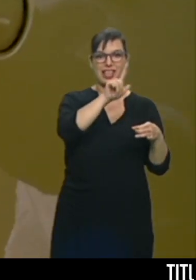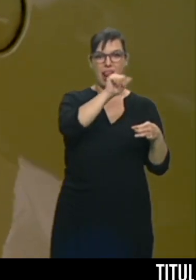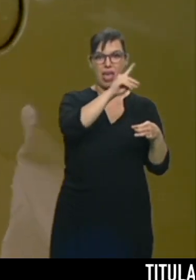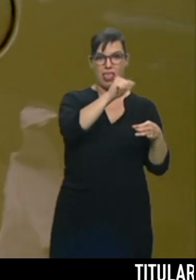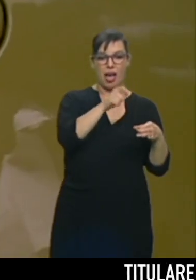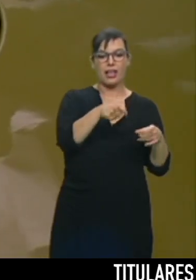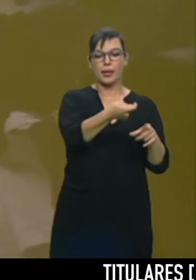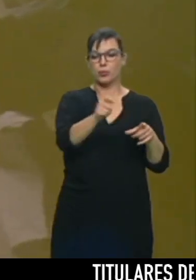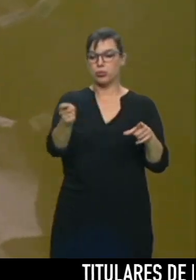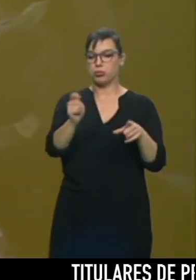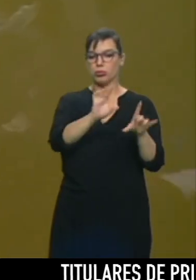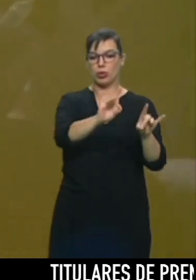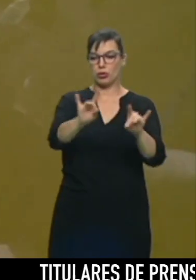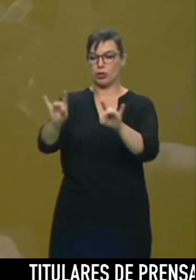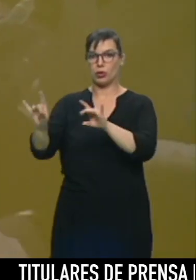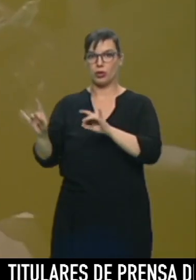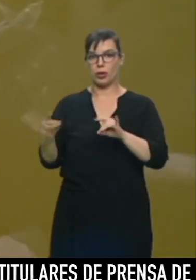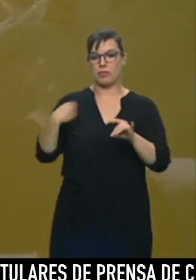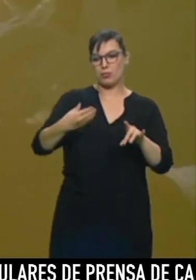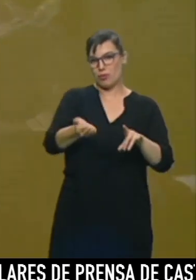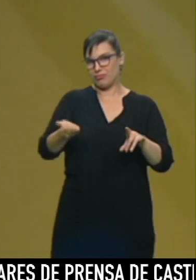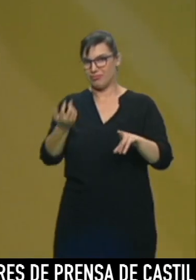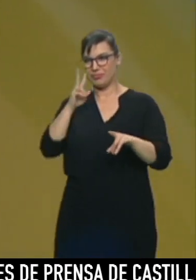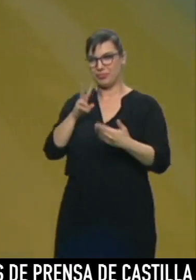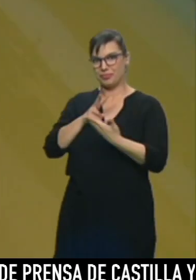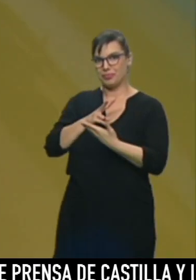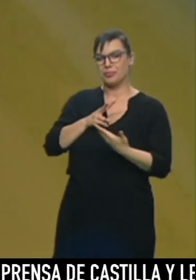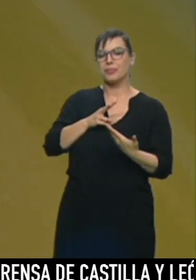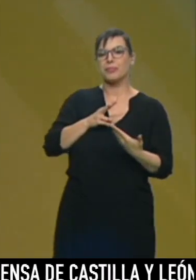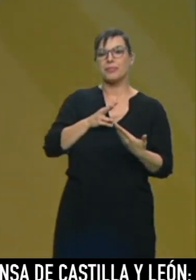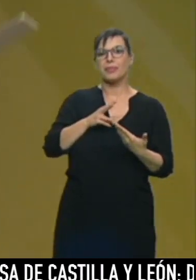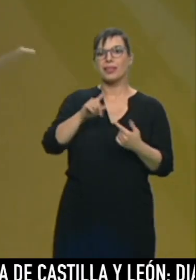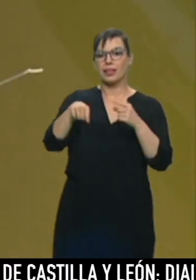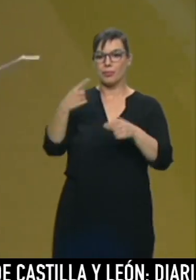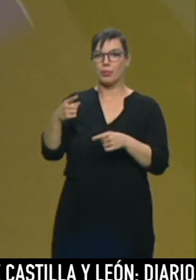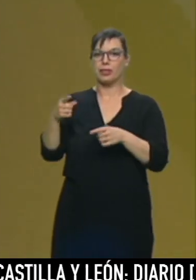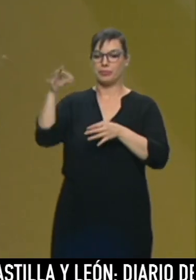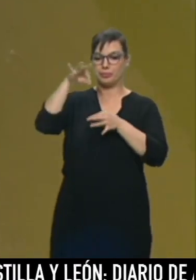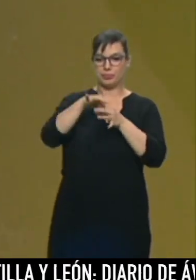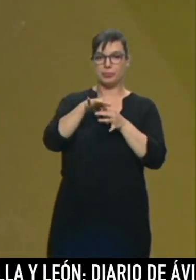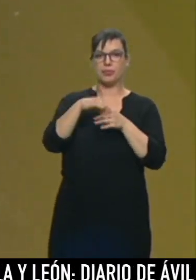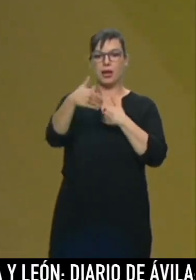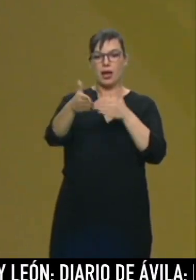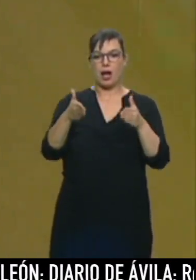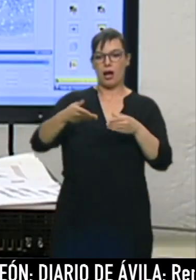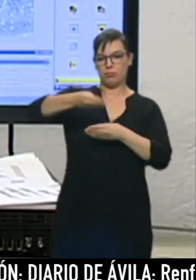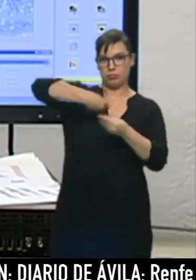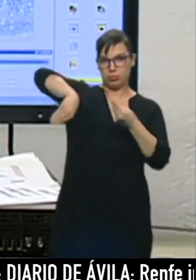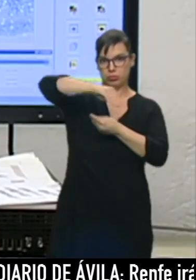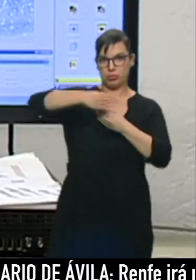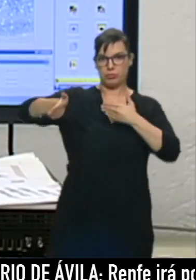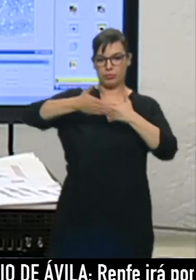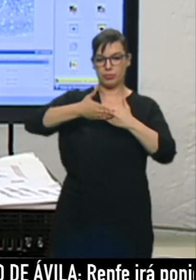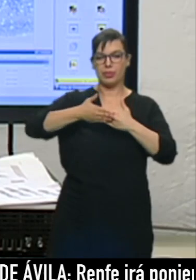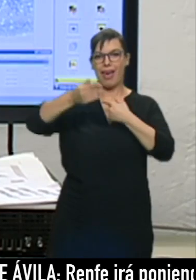sobre las zonas donde han sido manipuladas por el autor o la autora de los hechos. Se recogen unas cajas, se precintan, se ponen todos los